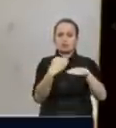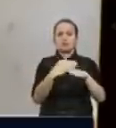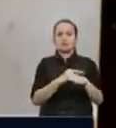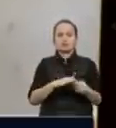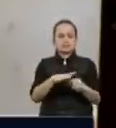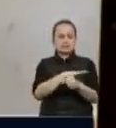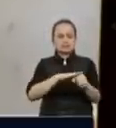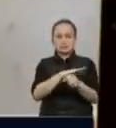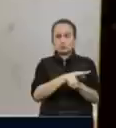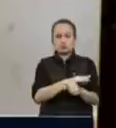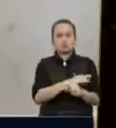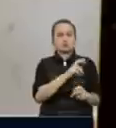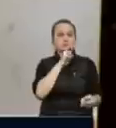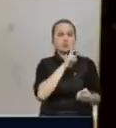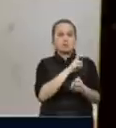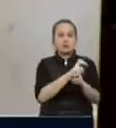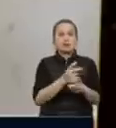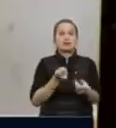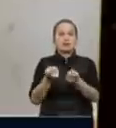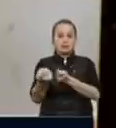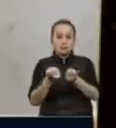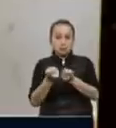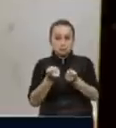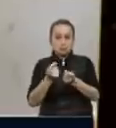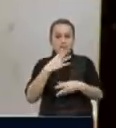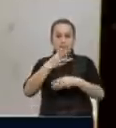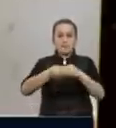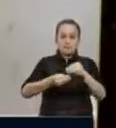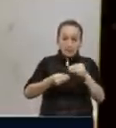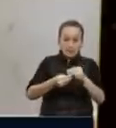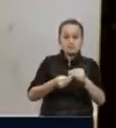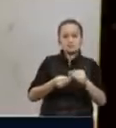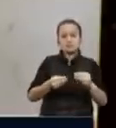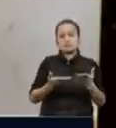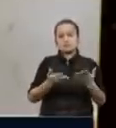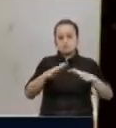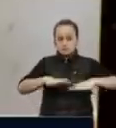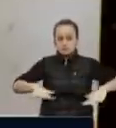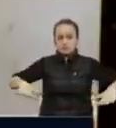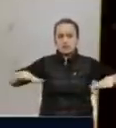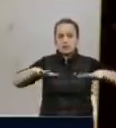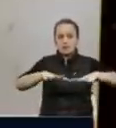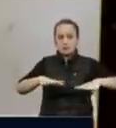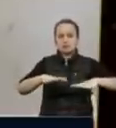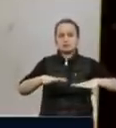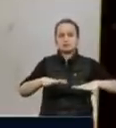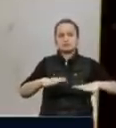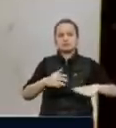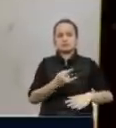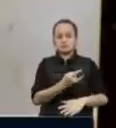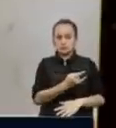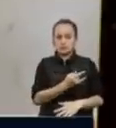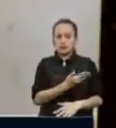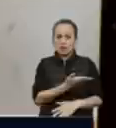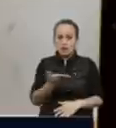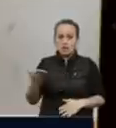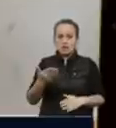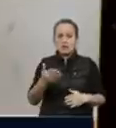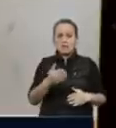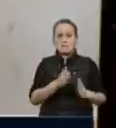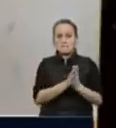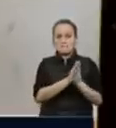críticos estratégicos y puntos nodales utilizados por los diferentes actores generadores de